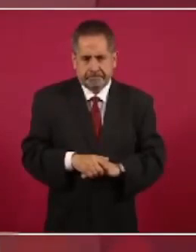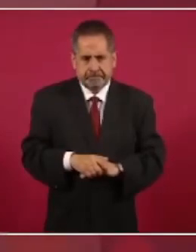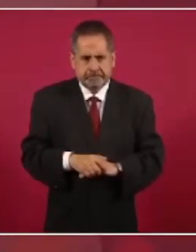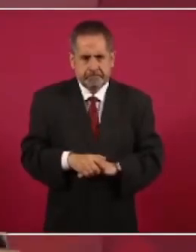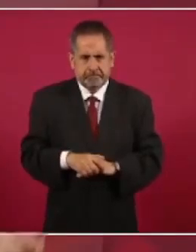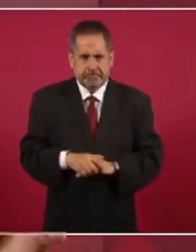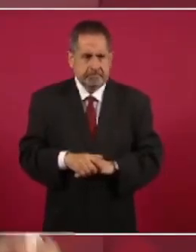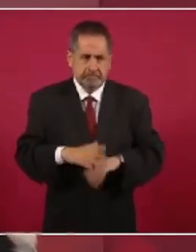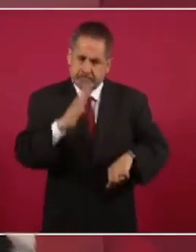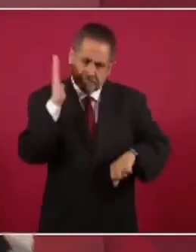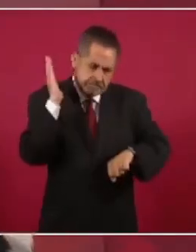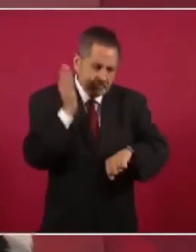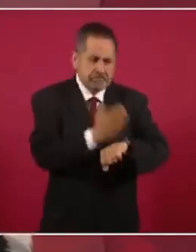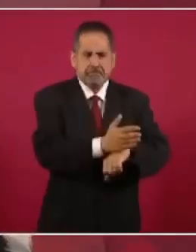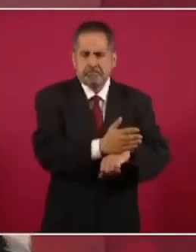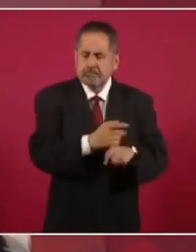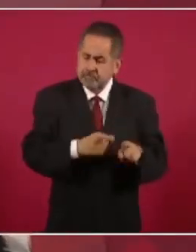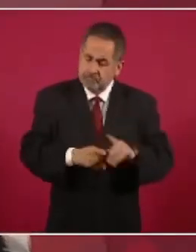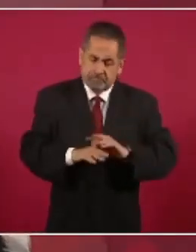no va a haber sanción.